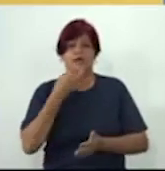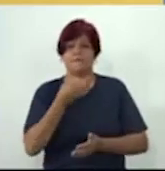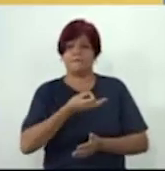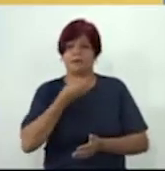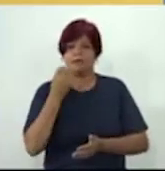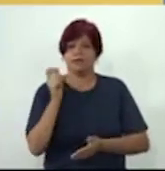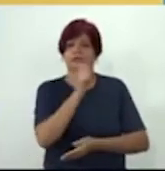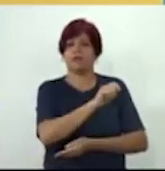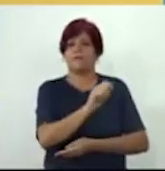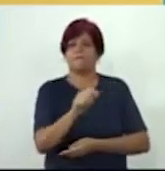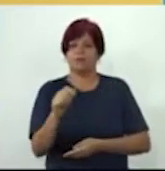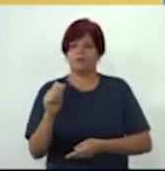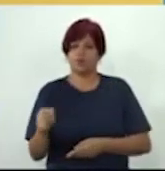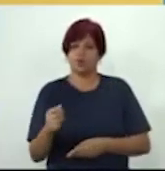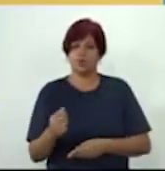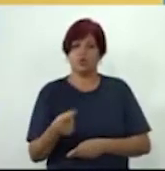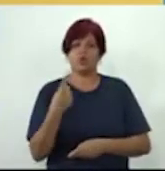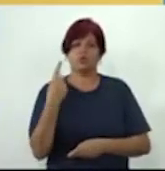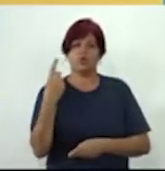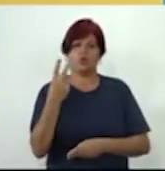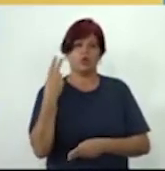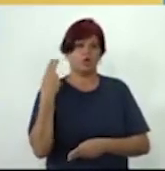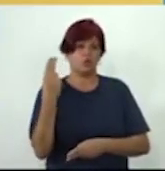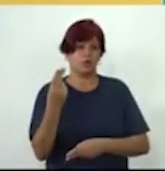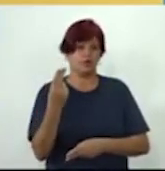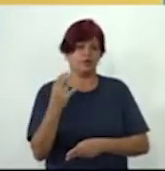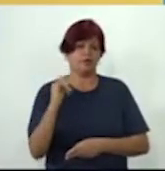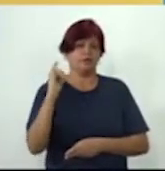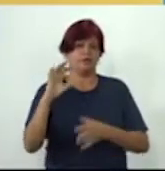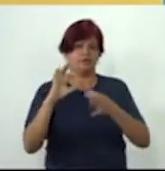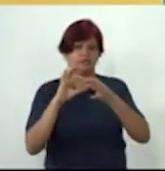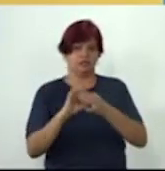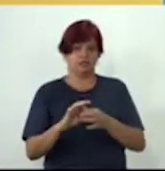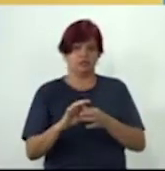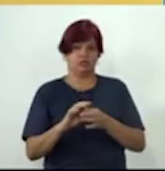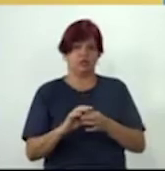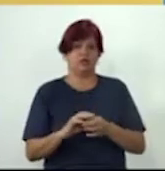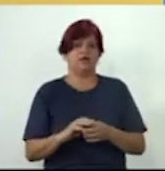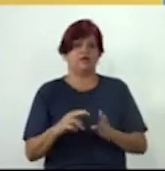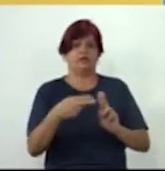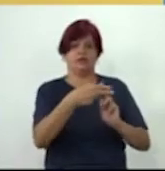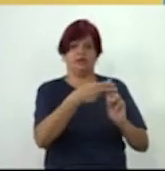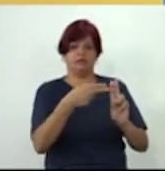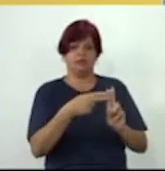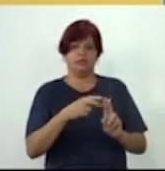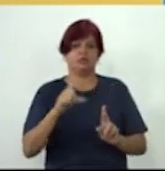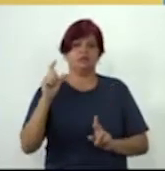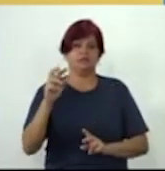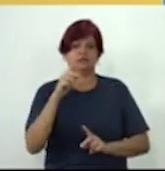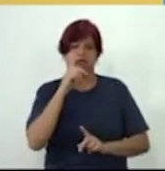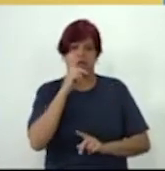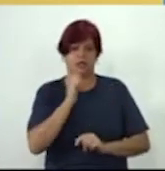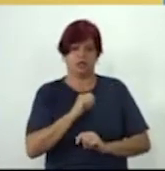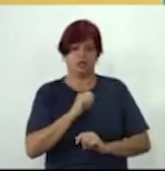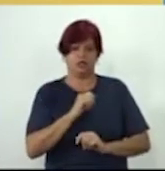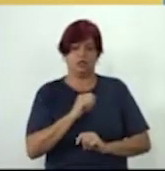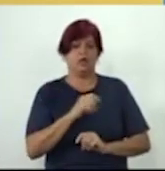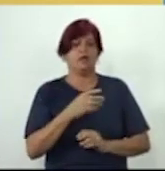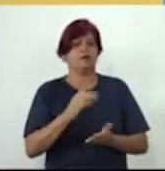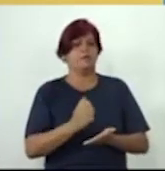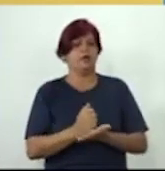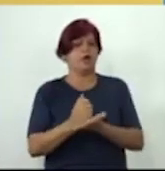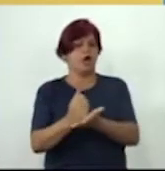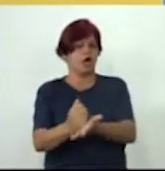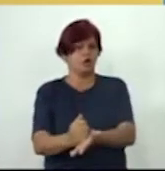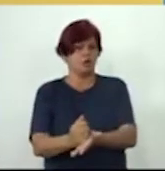metodológica de una unidad de sexto grado de la asignatura Ciencias Naturales que puede servir como referente